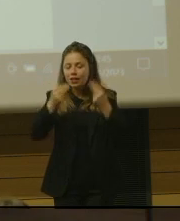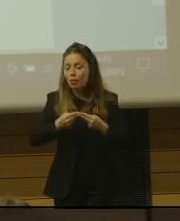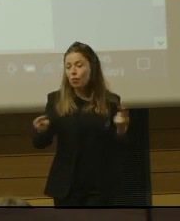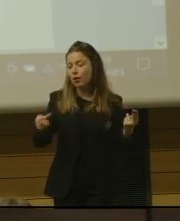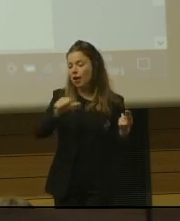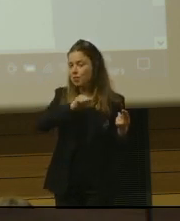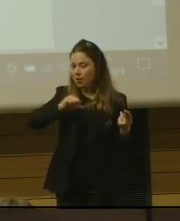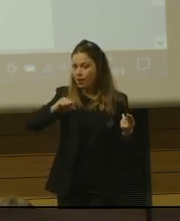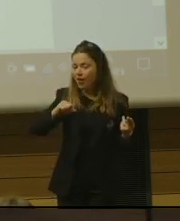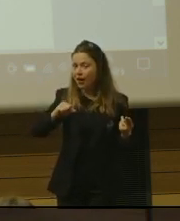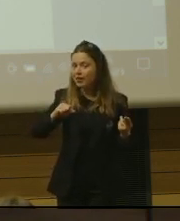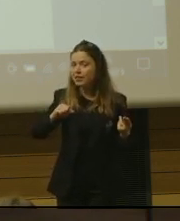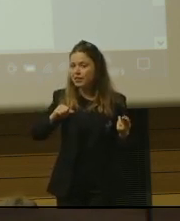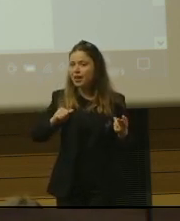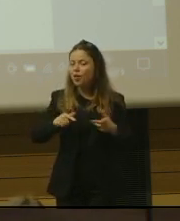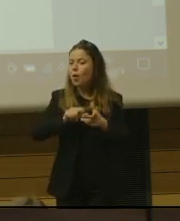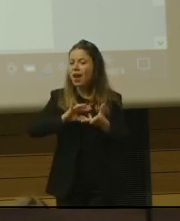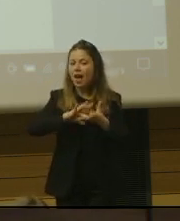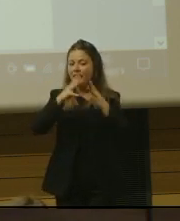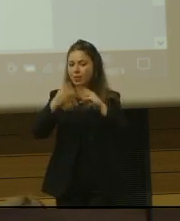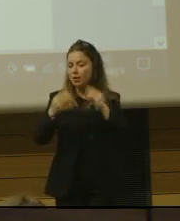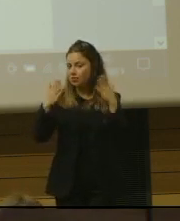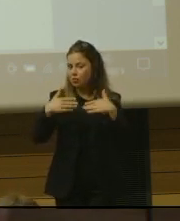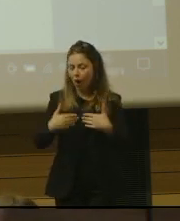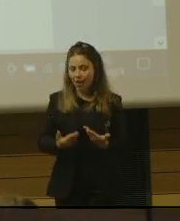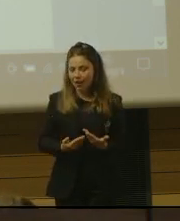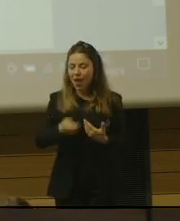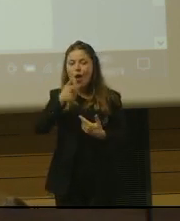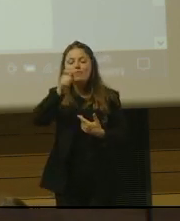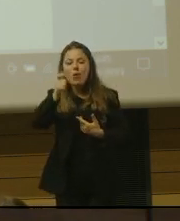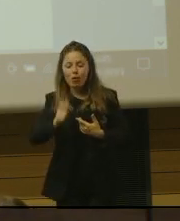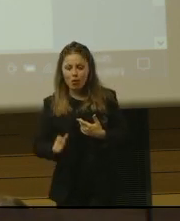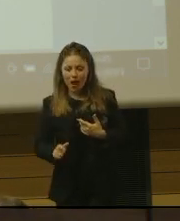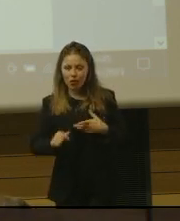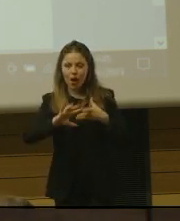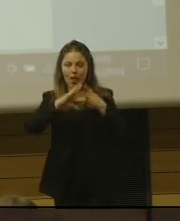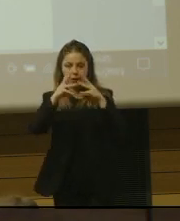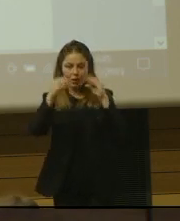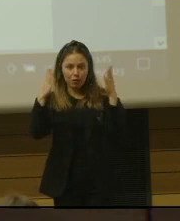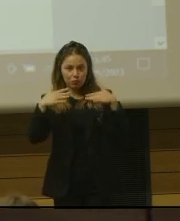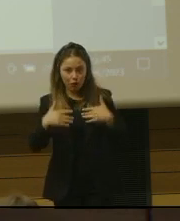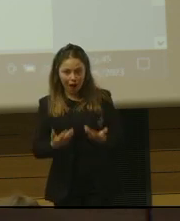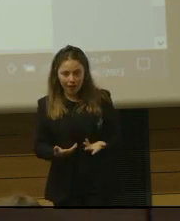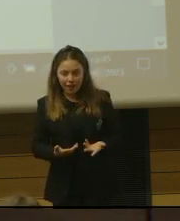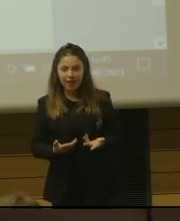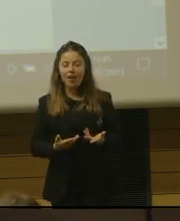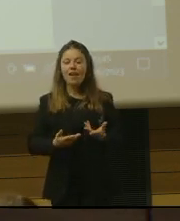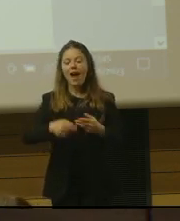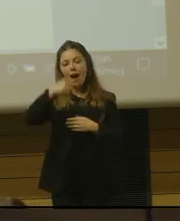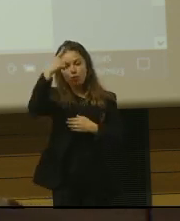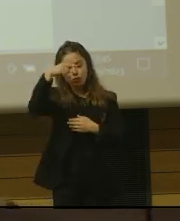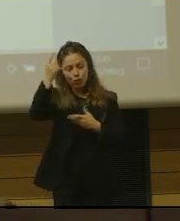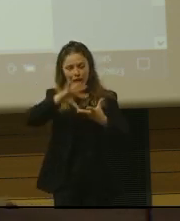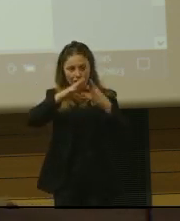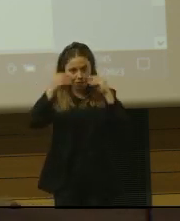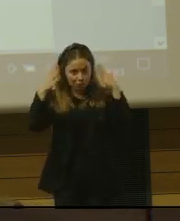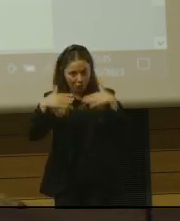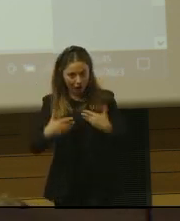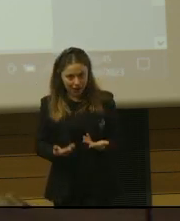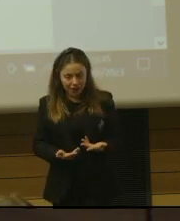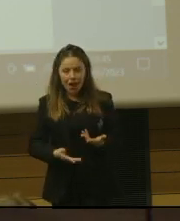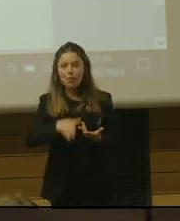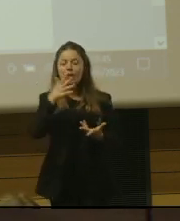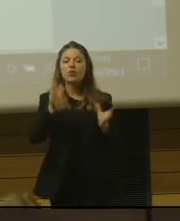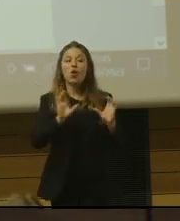privadas, no están adaptados. No están adaptados. El vocabulario, la cultura, para